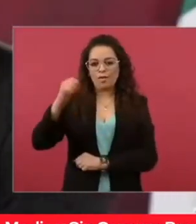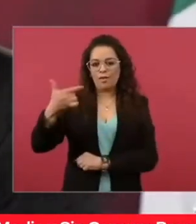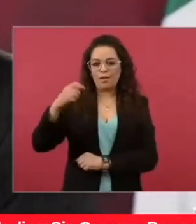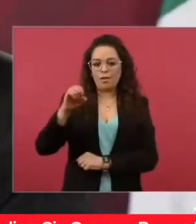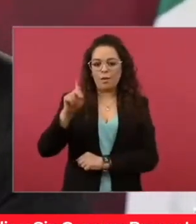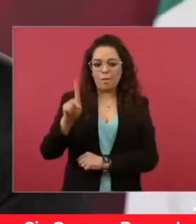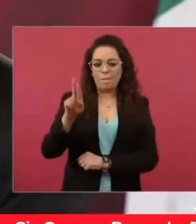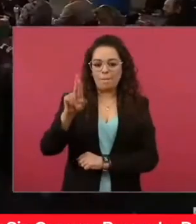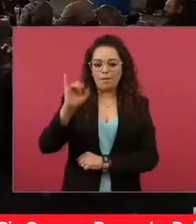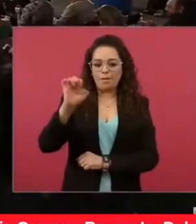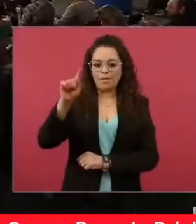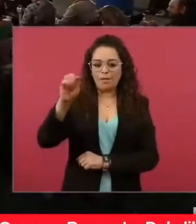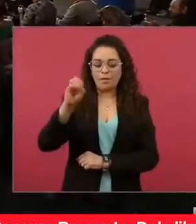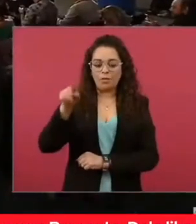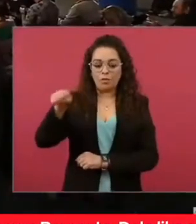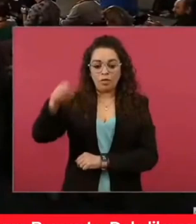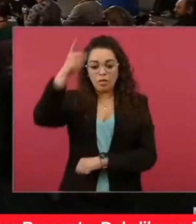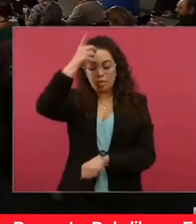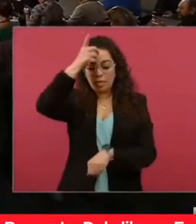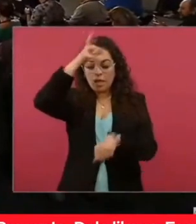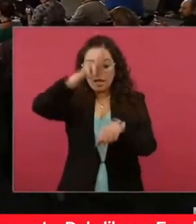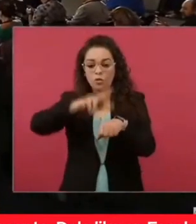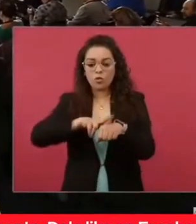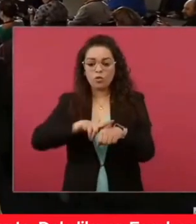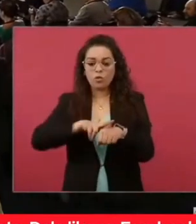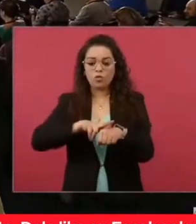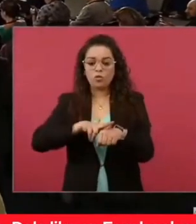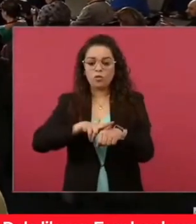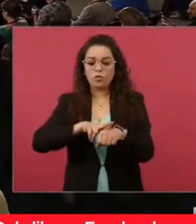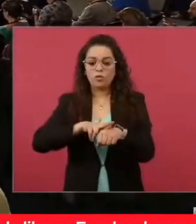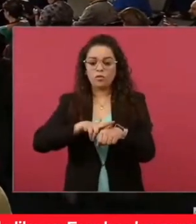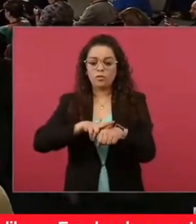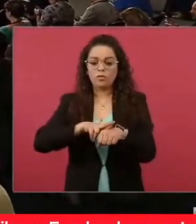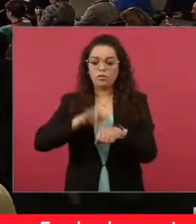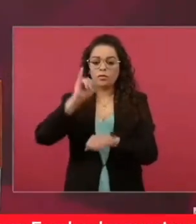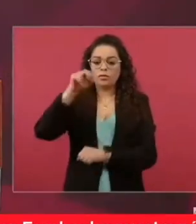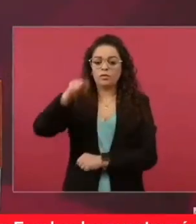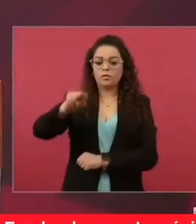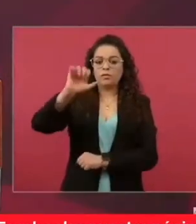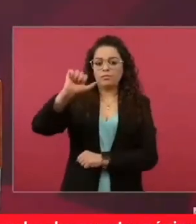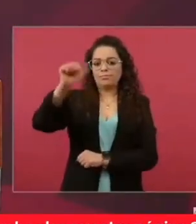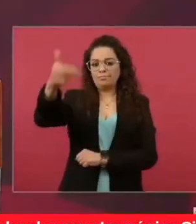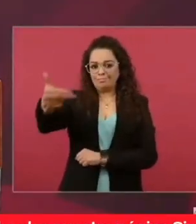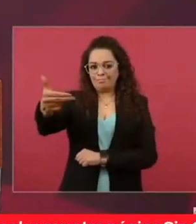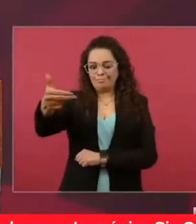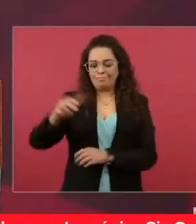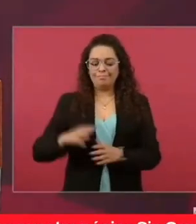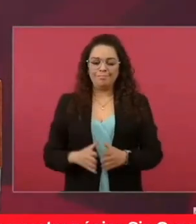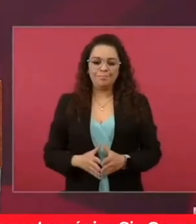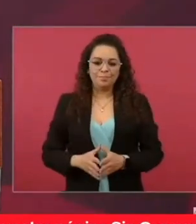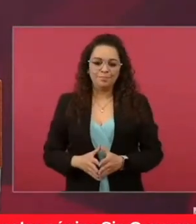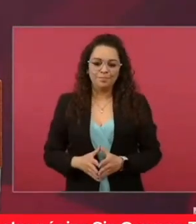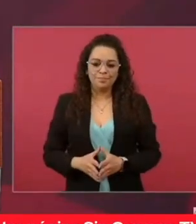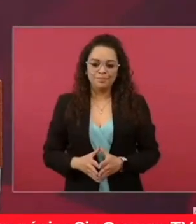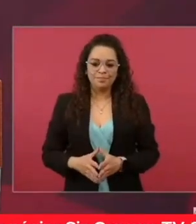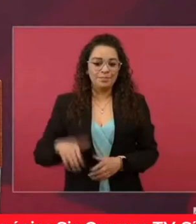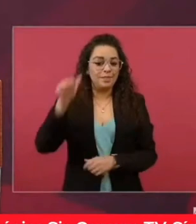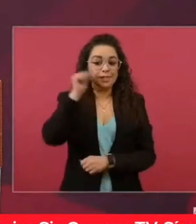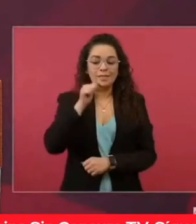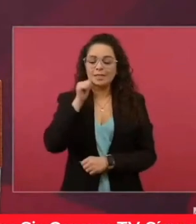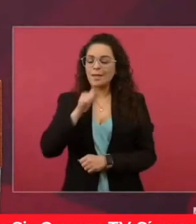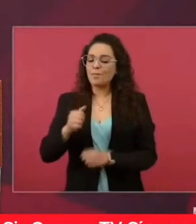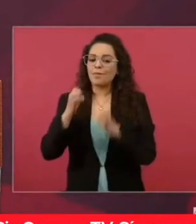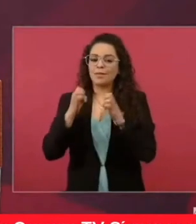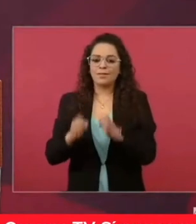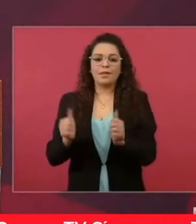director de El Instituto Nacional de Antropología e Historia de Lina que siempre está aquí con